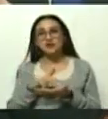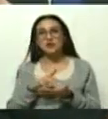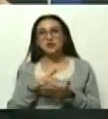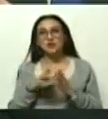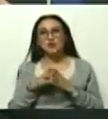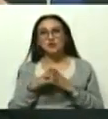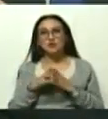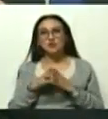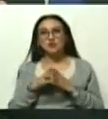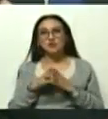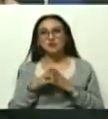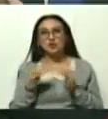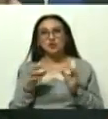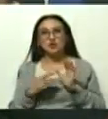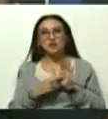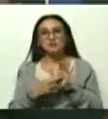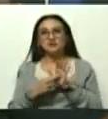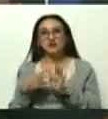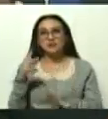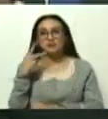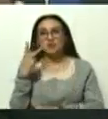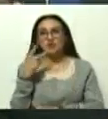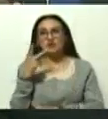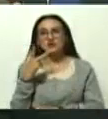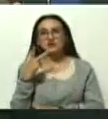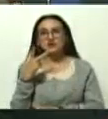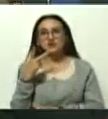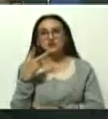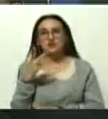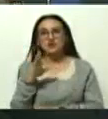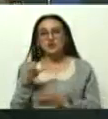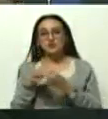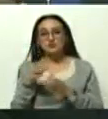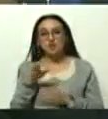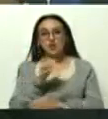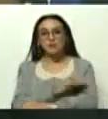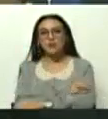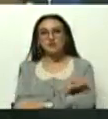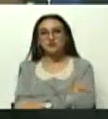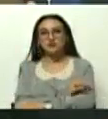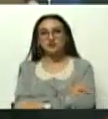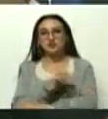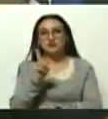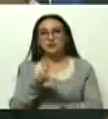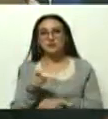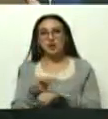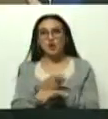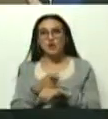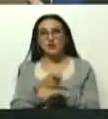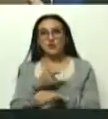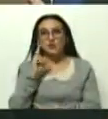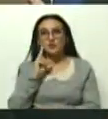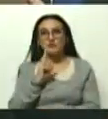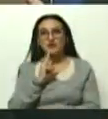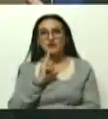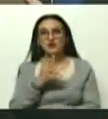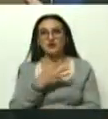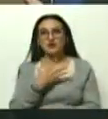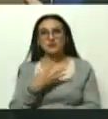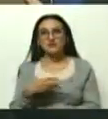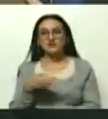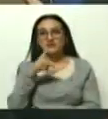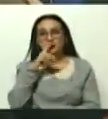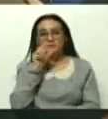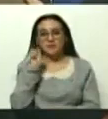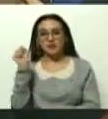absolutamente todos los representantes políticos del espectro opositor y por supuesto del gobierno bolivariano. El presidente